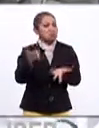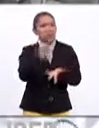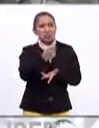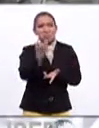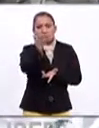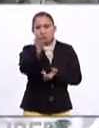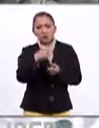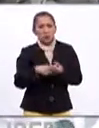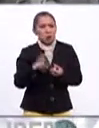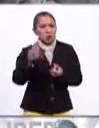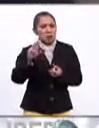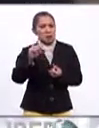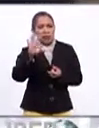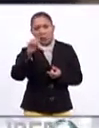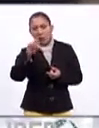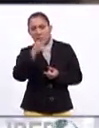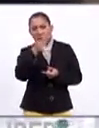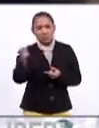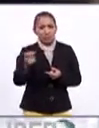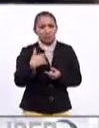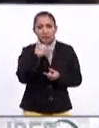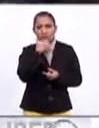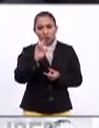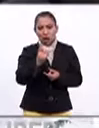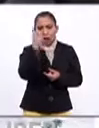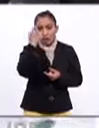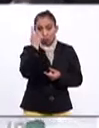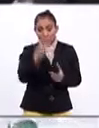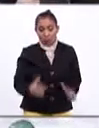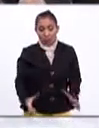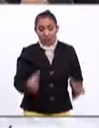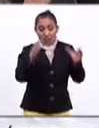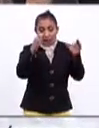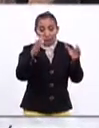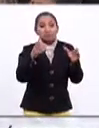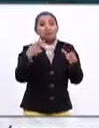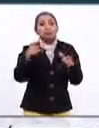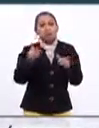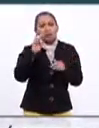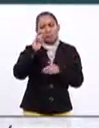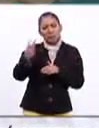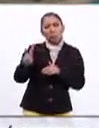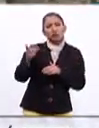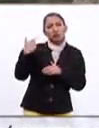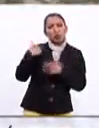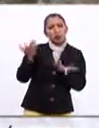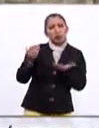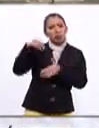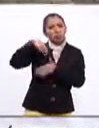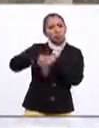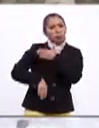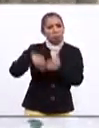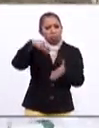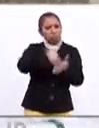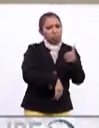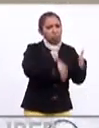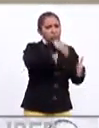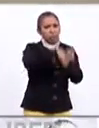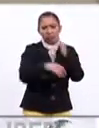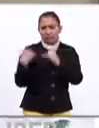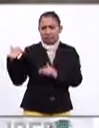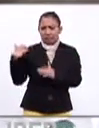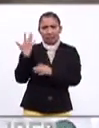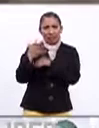100 pesos, 80, 90, 100, perdón, dólares por barril, pero hemos visto estas caídas estrepitosas en quizá la